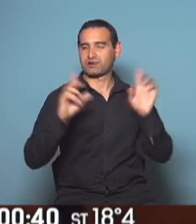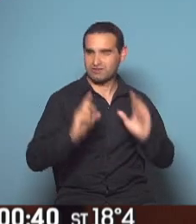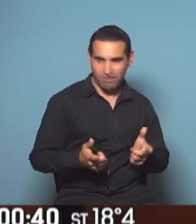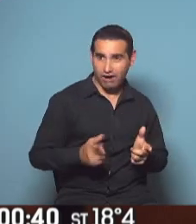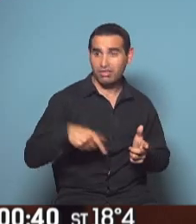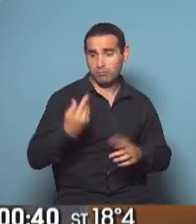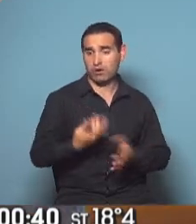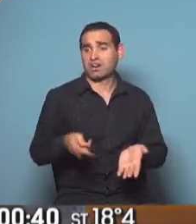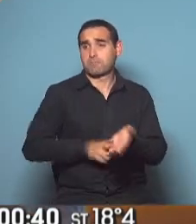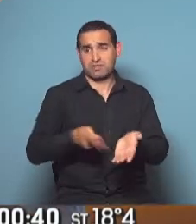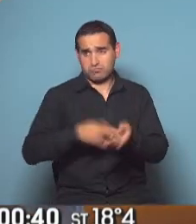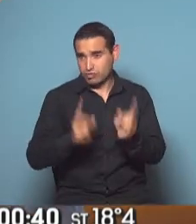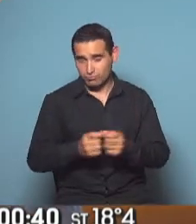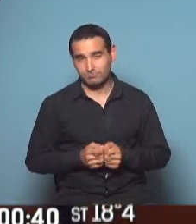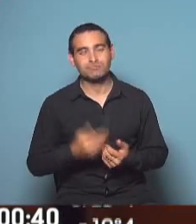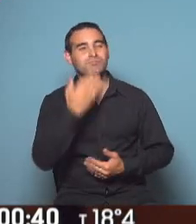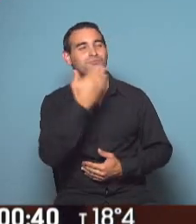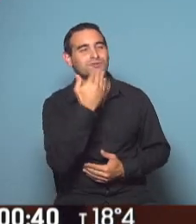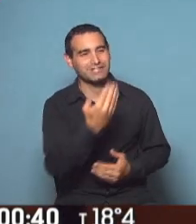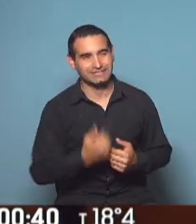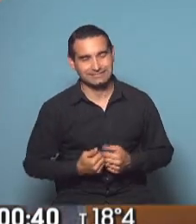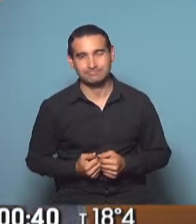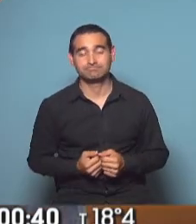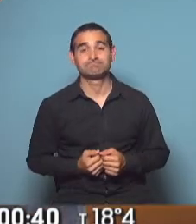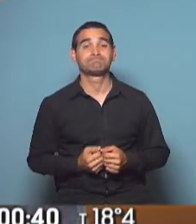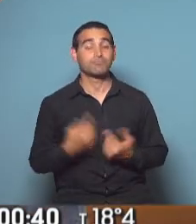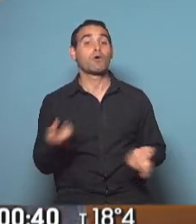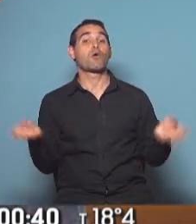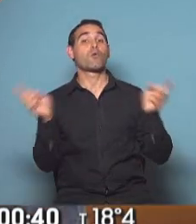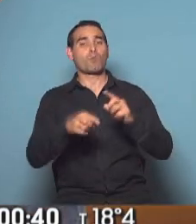en sus provincias. Por supuesto. Gracias, Carlos. Gracias a vos. Volvemos con más información.